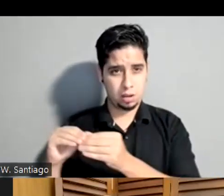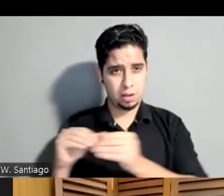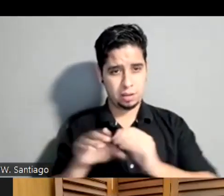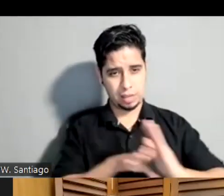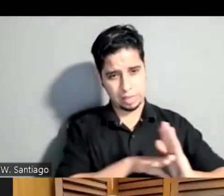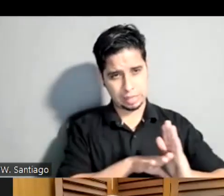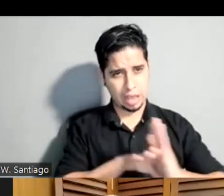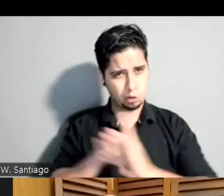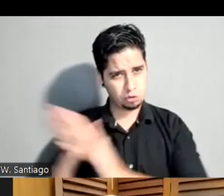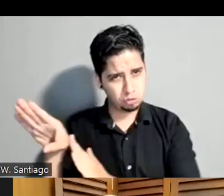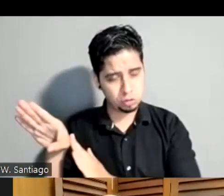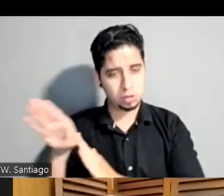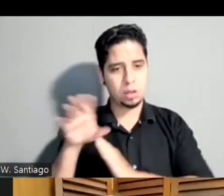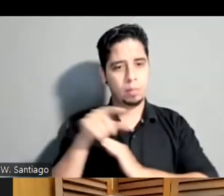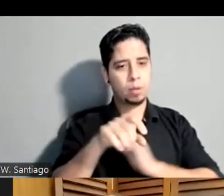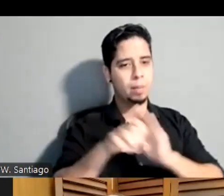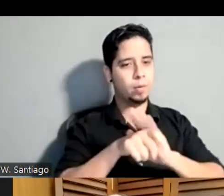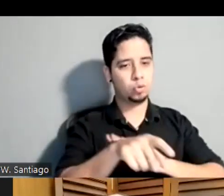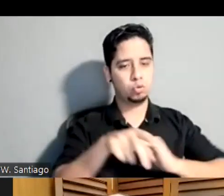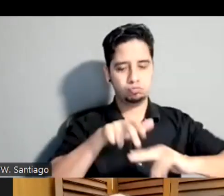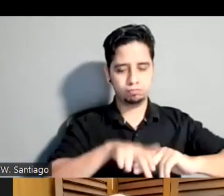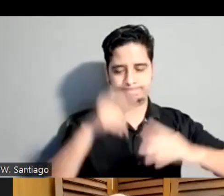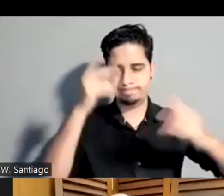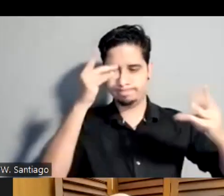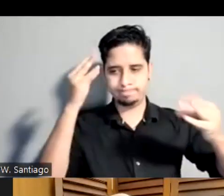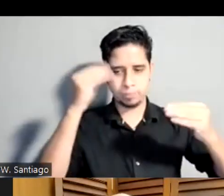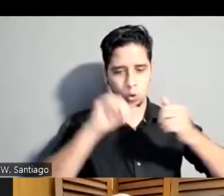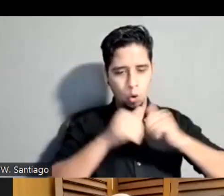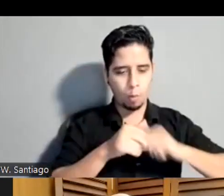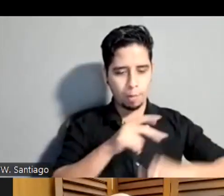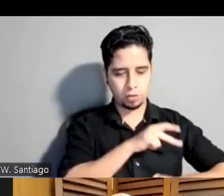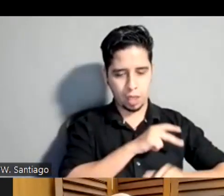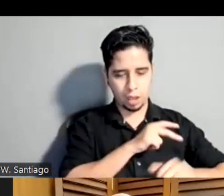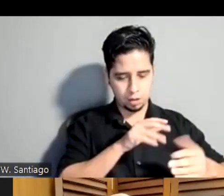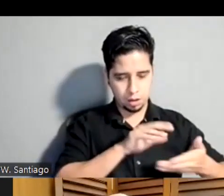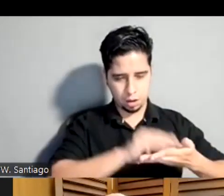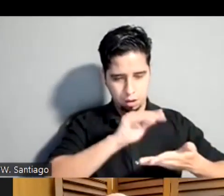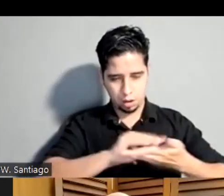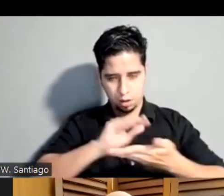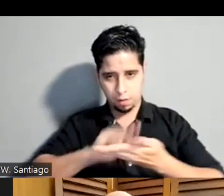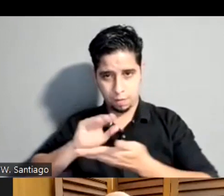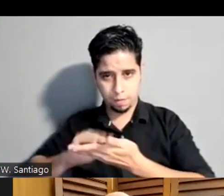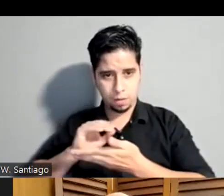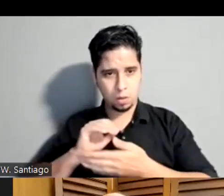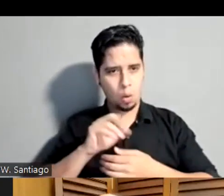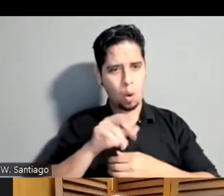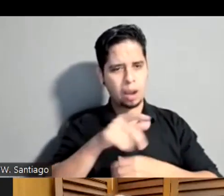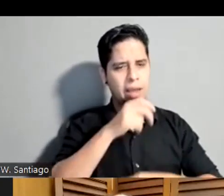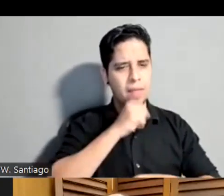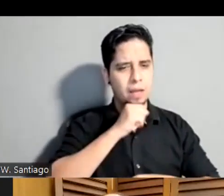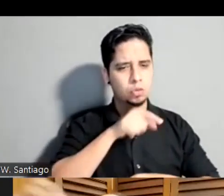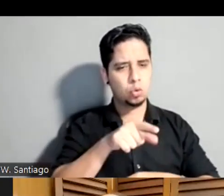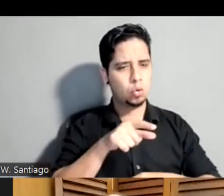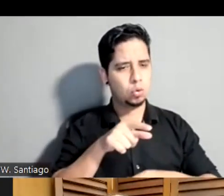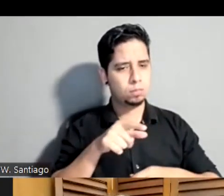personaje. ¿Cómo fue el proceso de analizar eso? Porque yo creo que era joven para... ¿O en qué edad lo hiciste? Porque